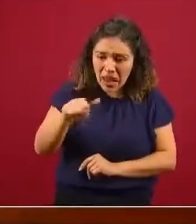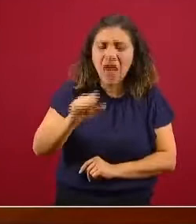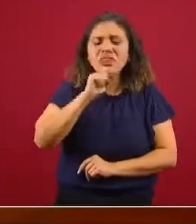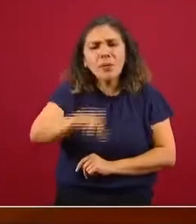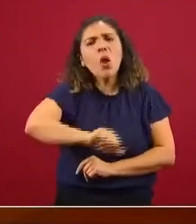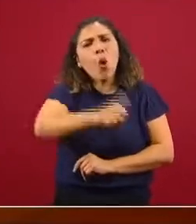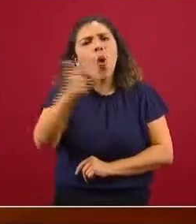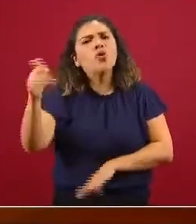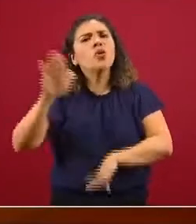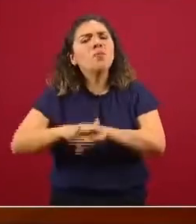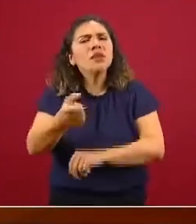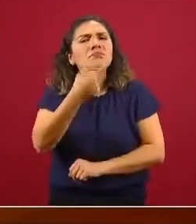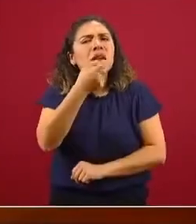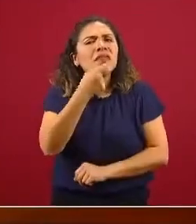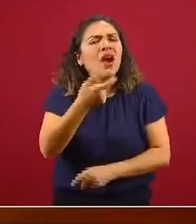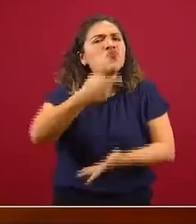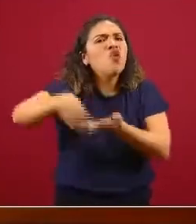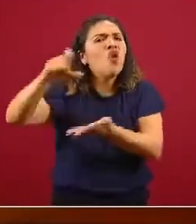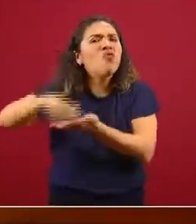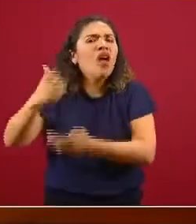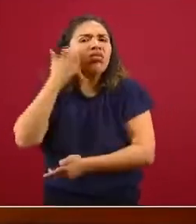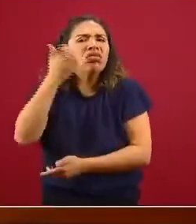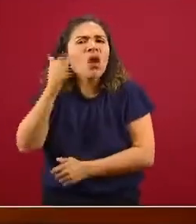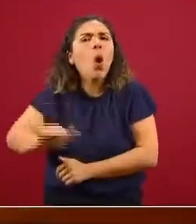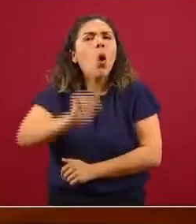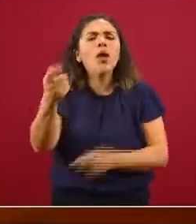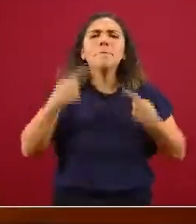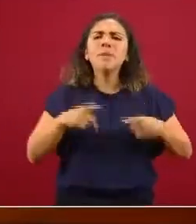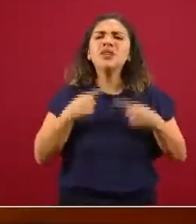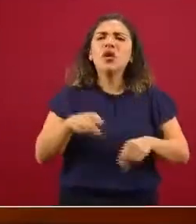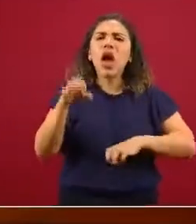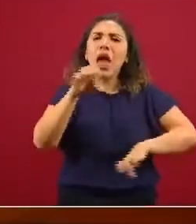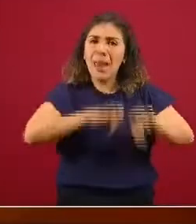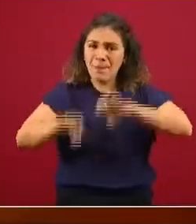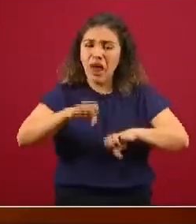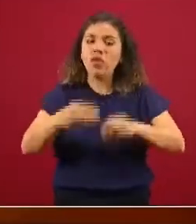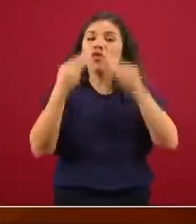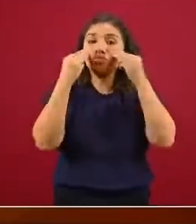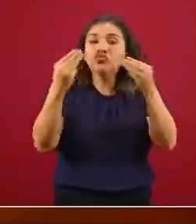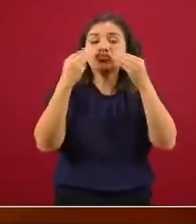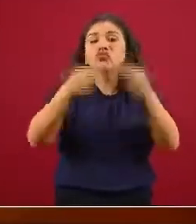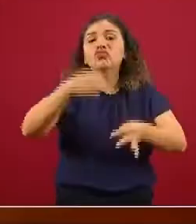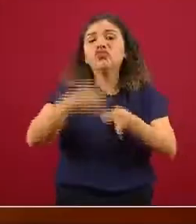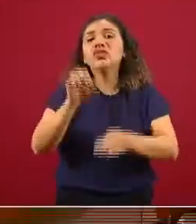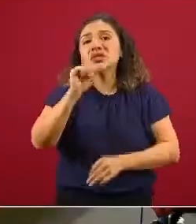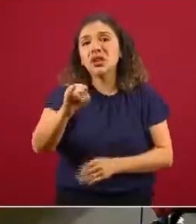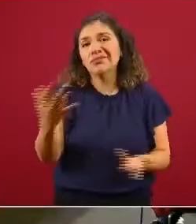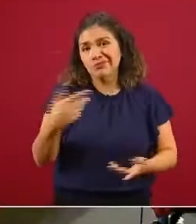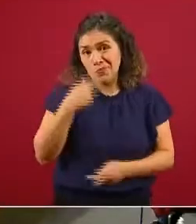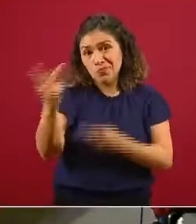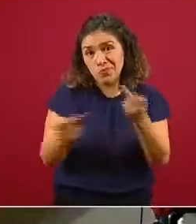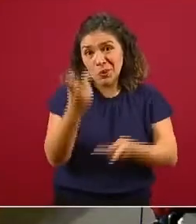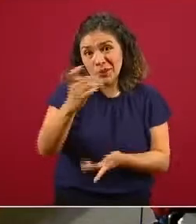otros medicamentos donde varios empleados dieron su testimonio. Esa es mi primera pregunta.